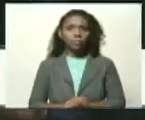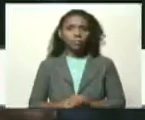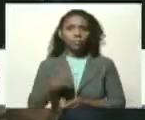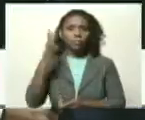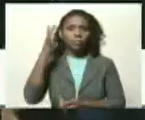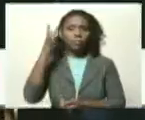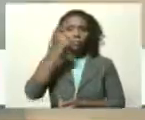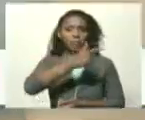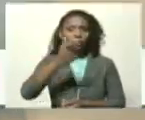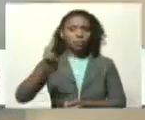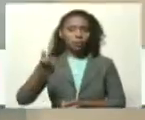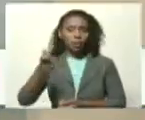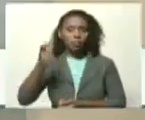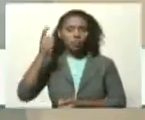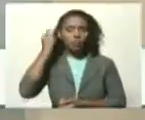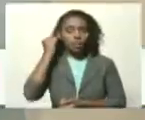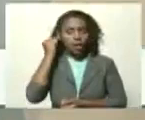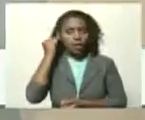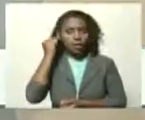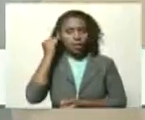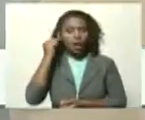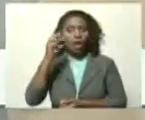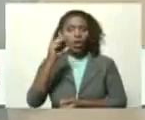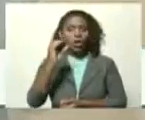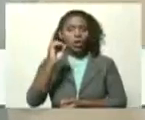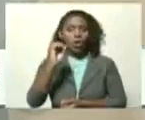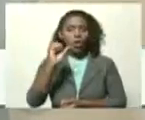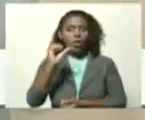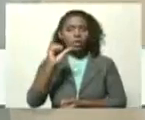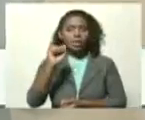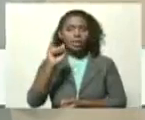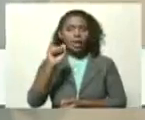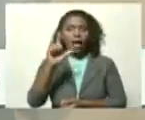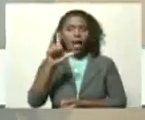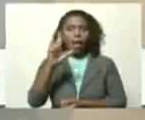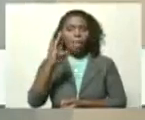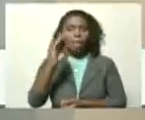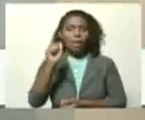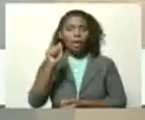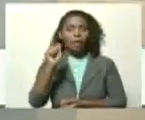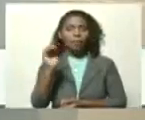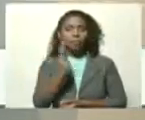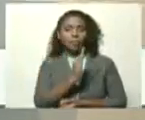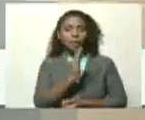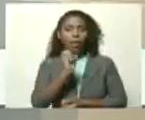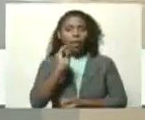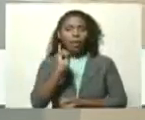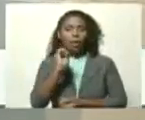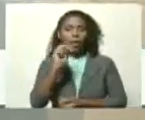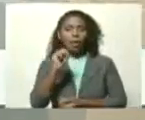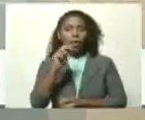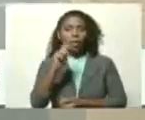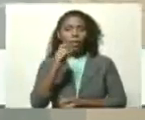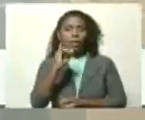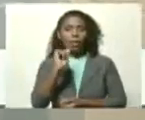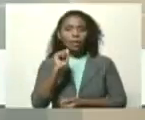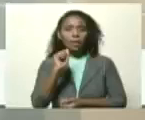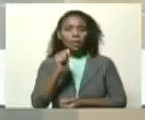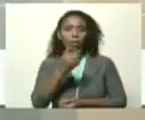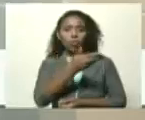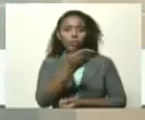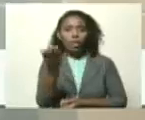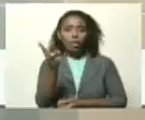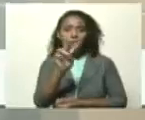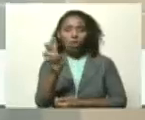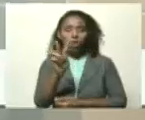Ciudadanas Rosalba Gil Pacheco e Inti Alejandra Hinojosa, ¿juran